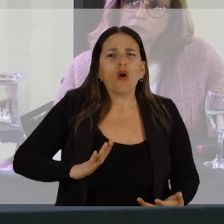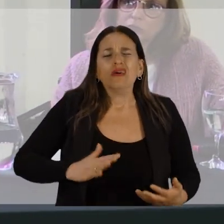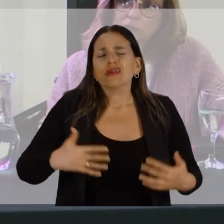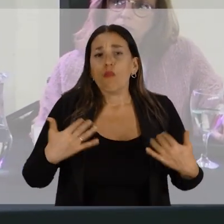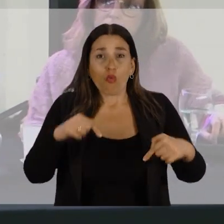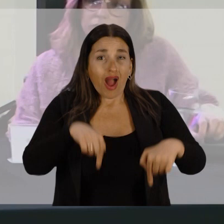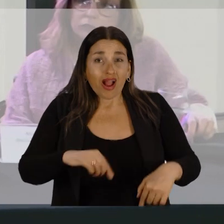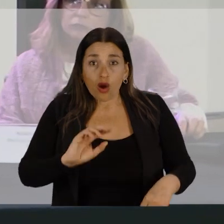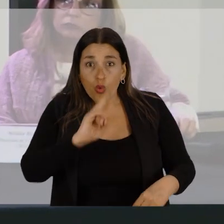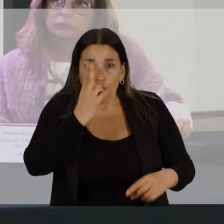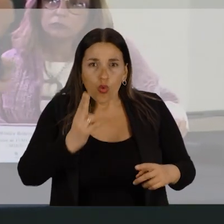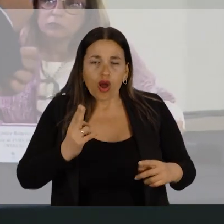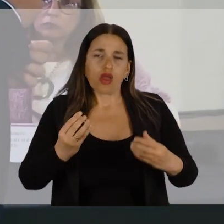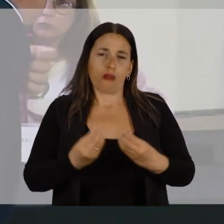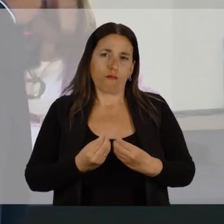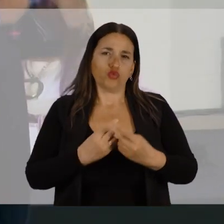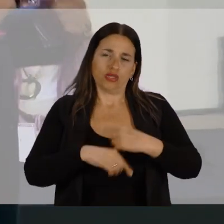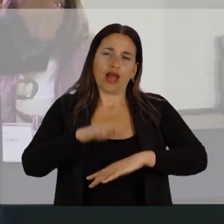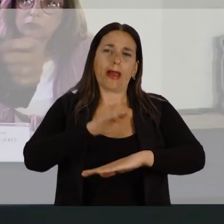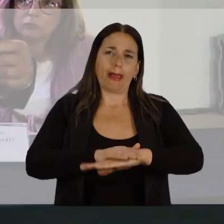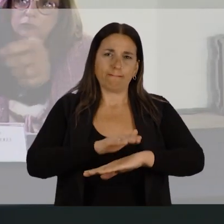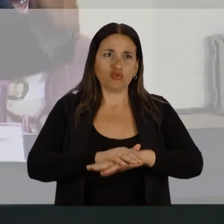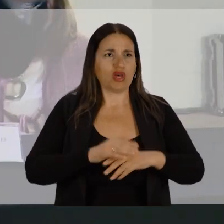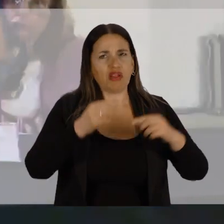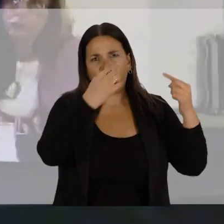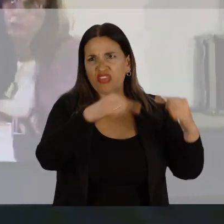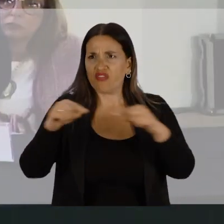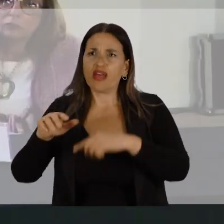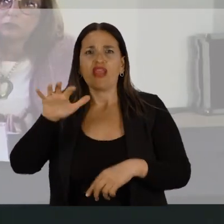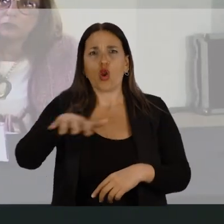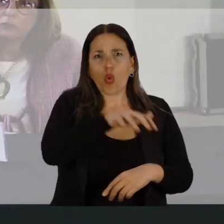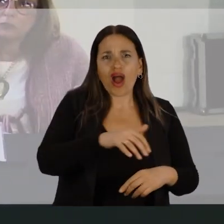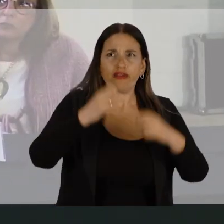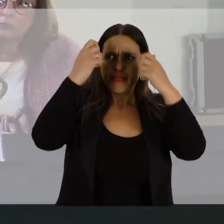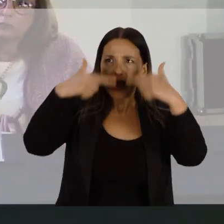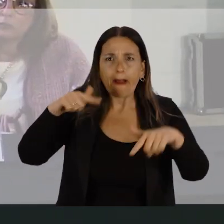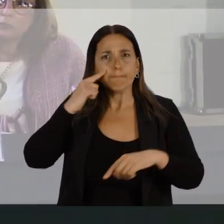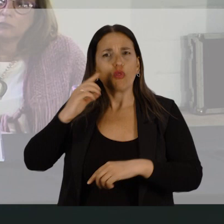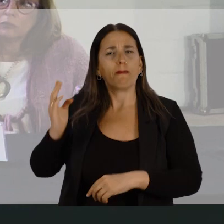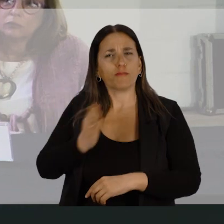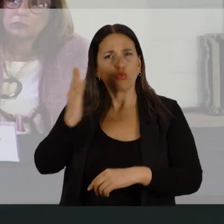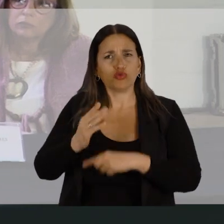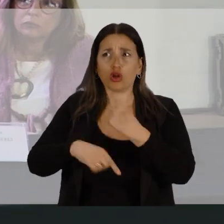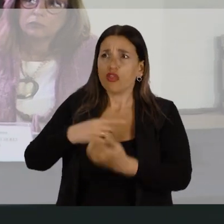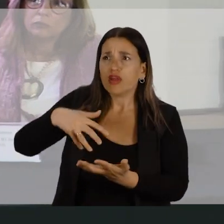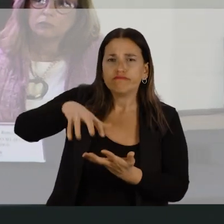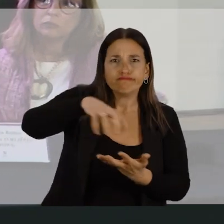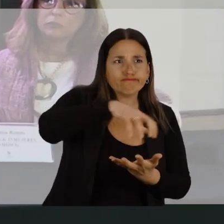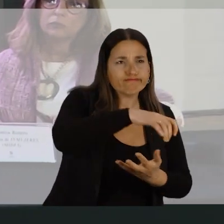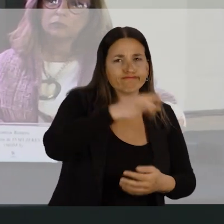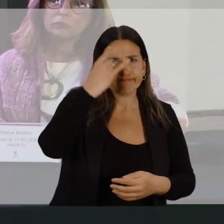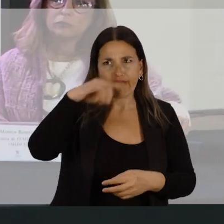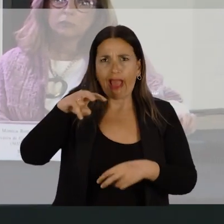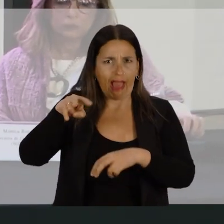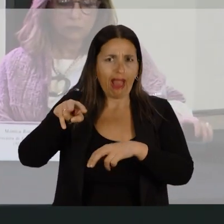muchas mujeres en nuestro país que están encargadas de establecimientos, de producciones, en todos los subsectores